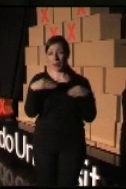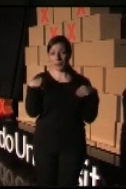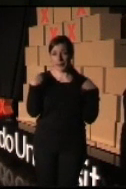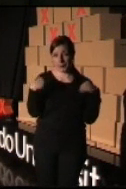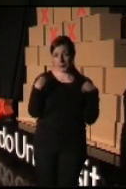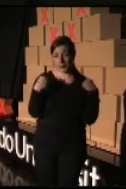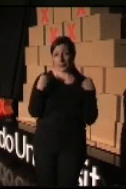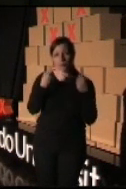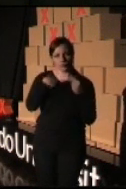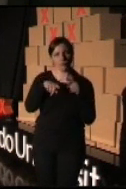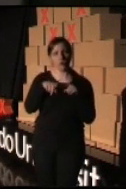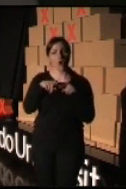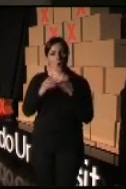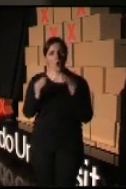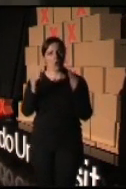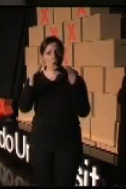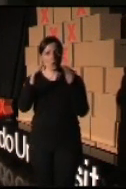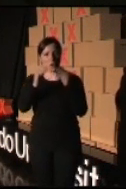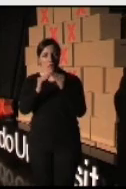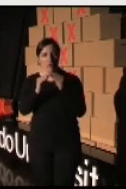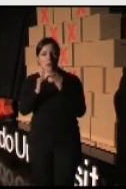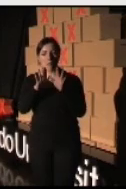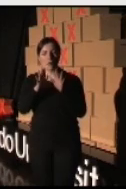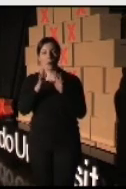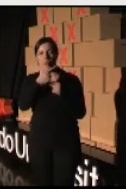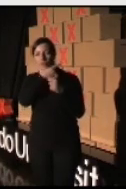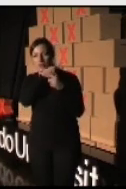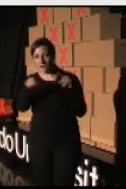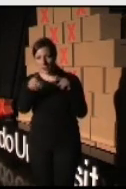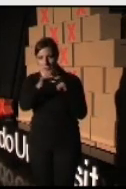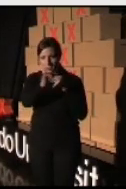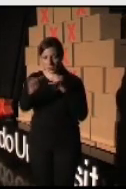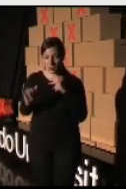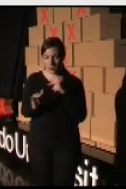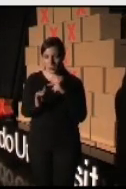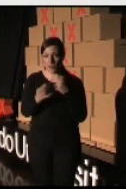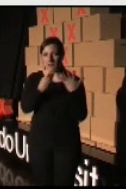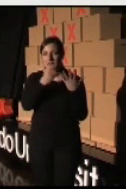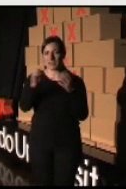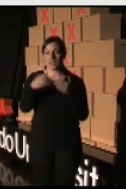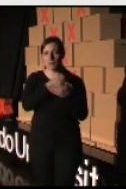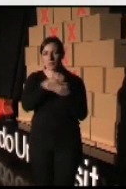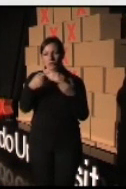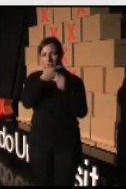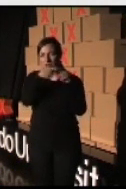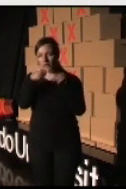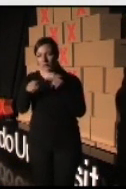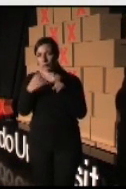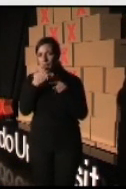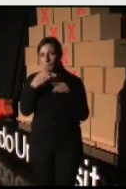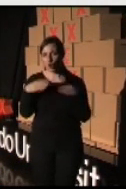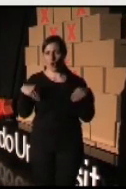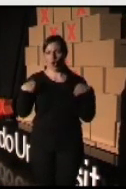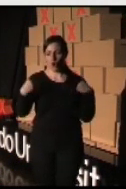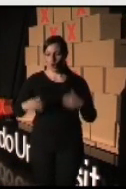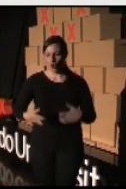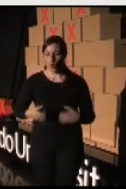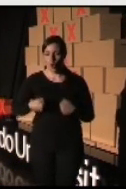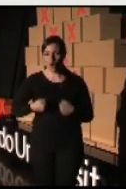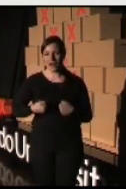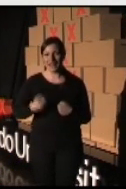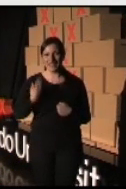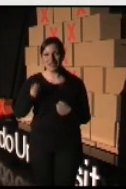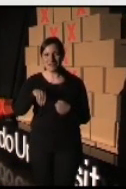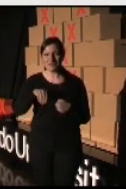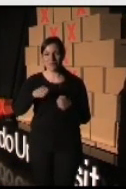mucho, pero tenemos muchísimas diferencias, 60 millones de diferencias con los gorilas, lo cual hace que, aunque se parezcan a nosotros, y aunque